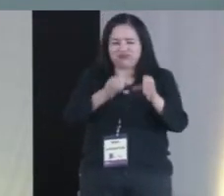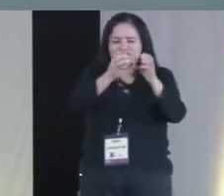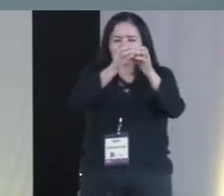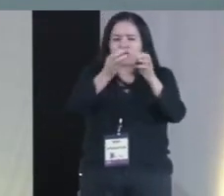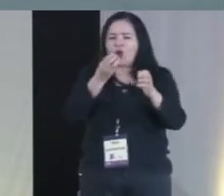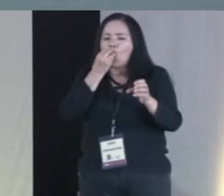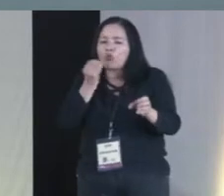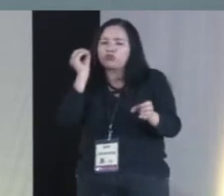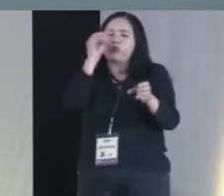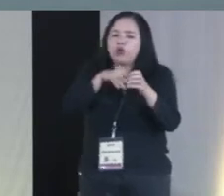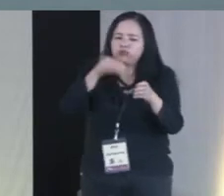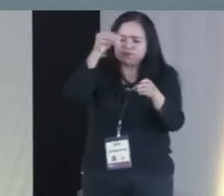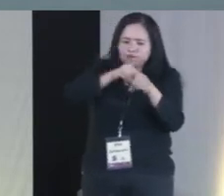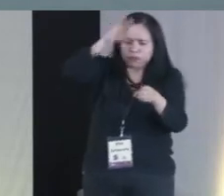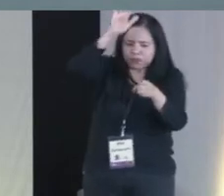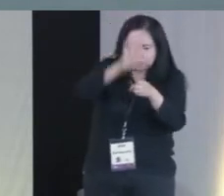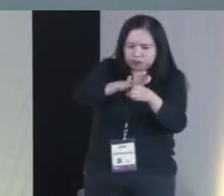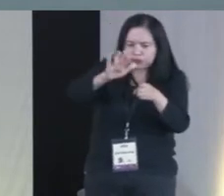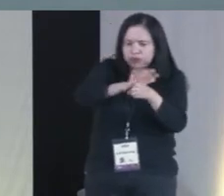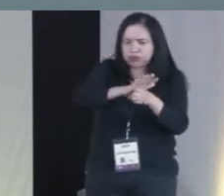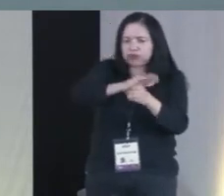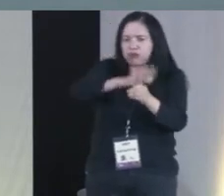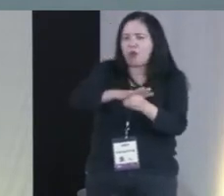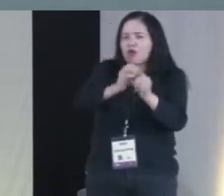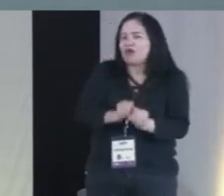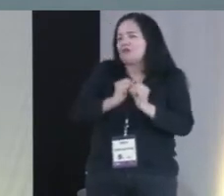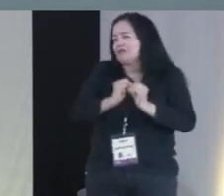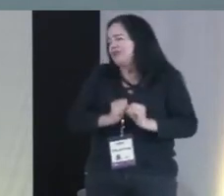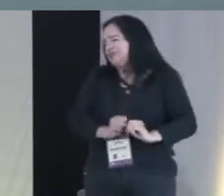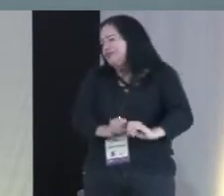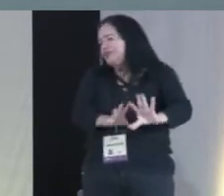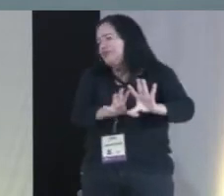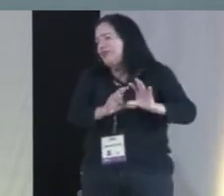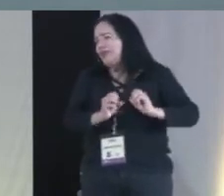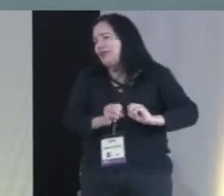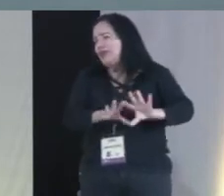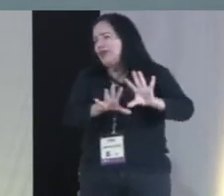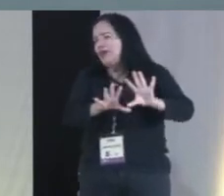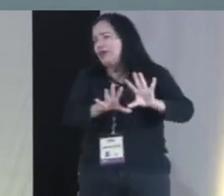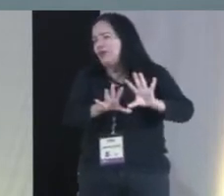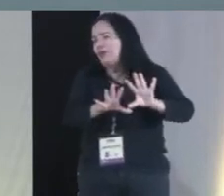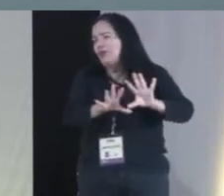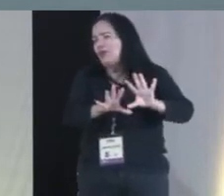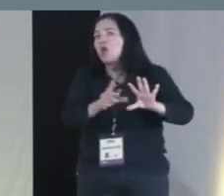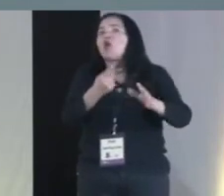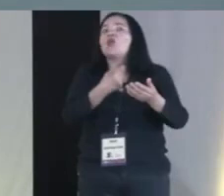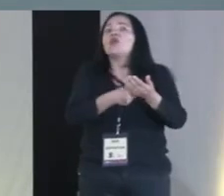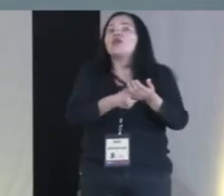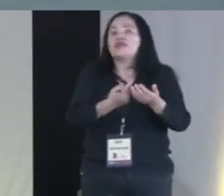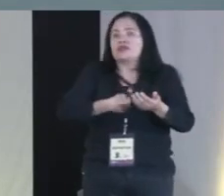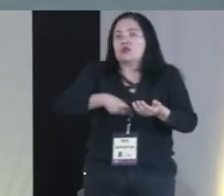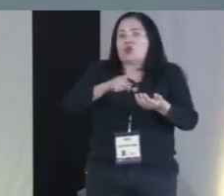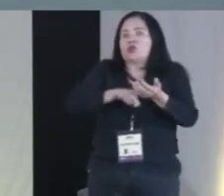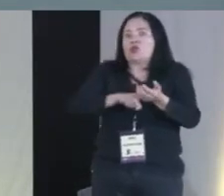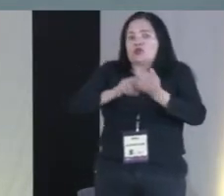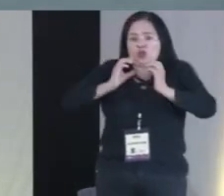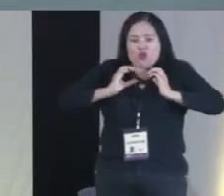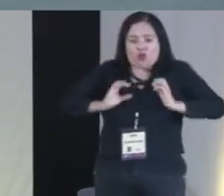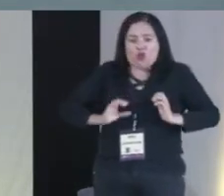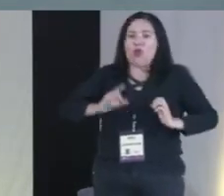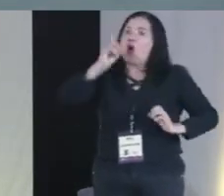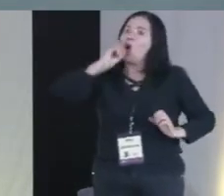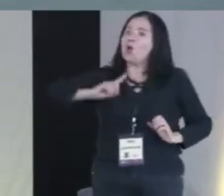ahí también arrumbada durante mucho tiempo y que acabó al final de cuentas en el cuerpo de una suegra